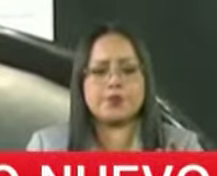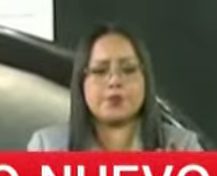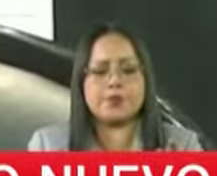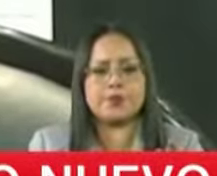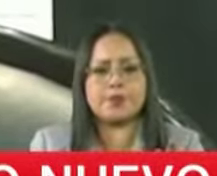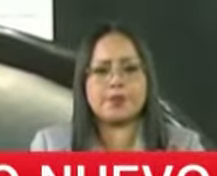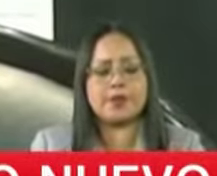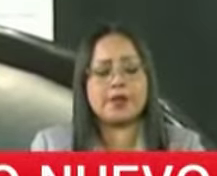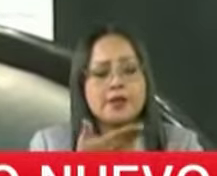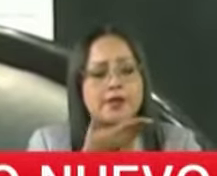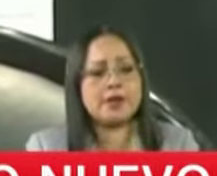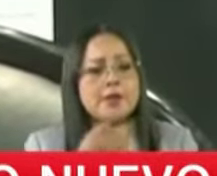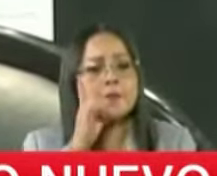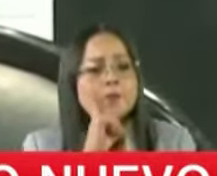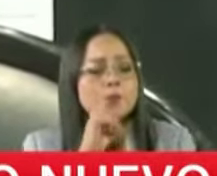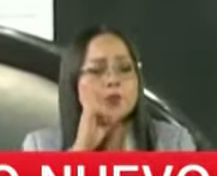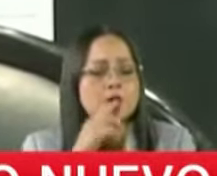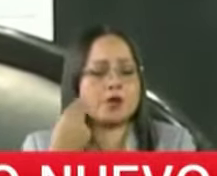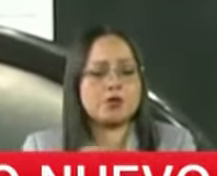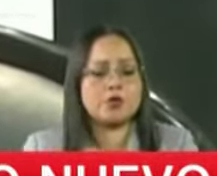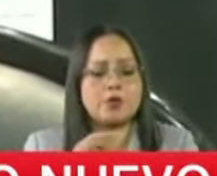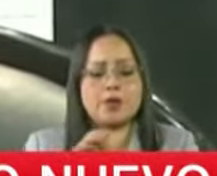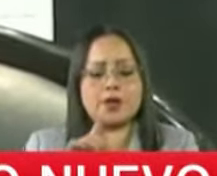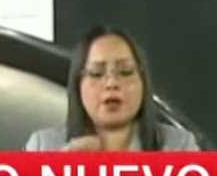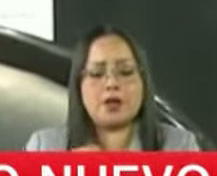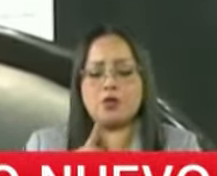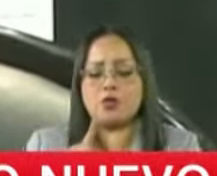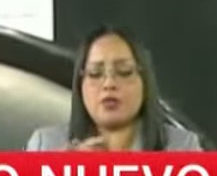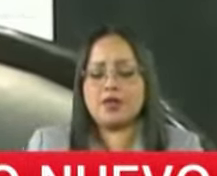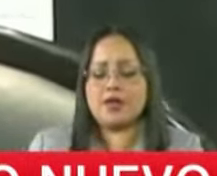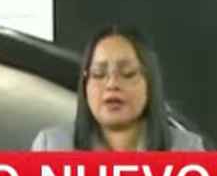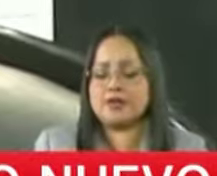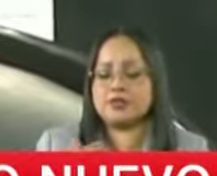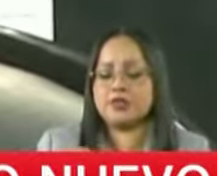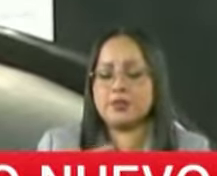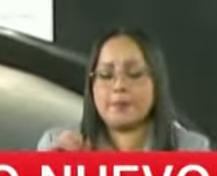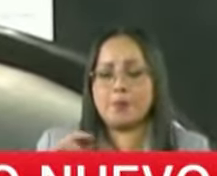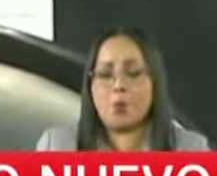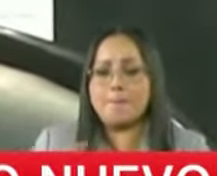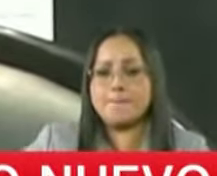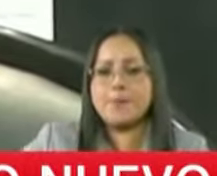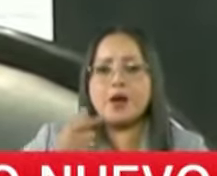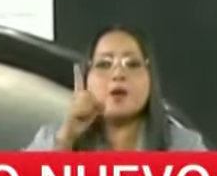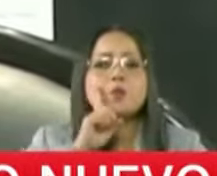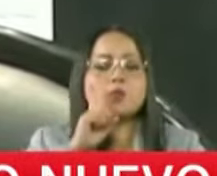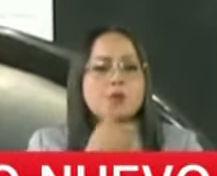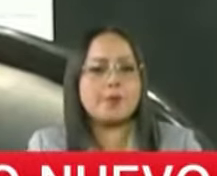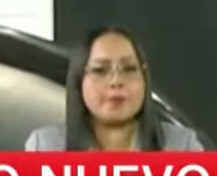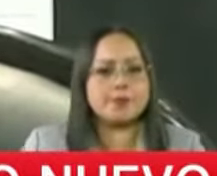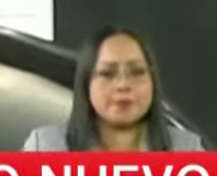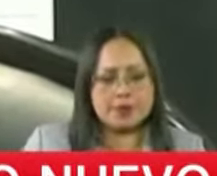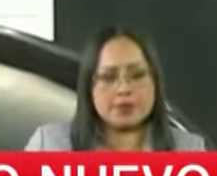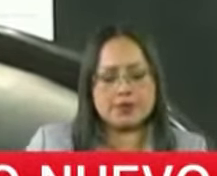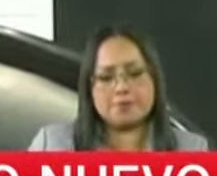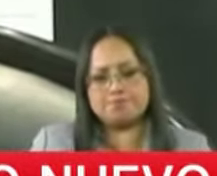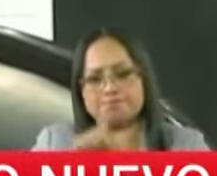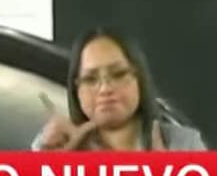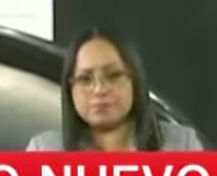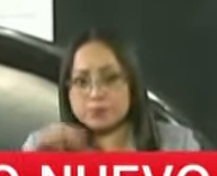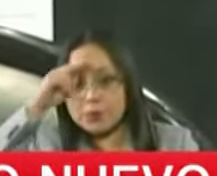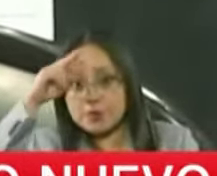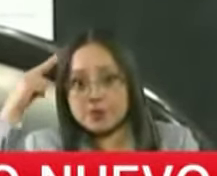declara a Claudia Sheinbaum Pardo primera presidenta electa en los Estados Unidos Mexicanos para